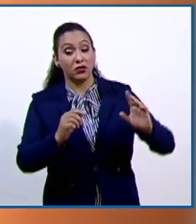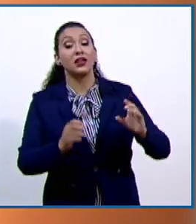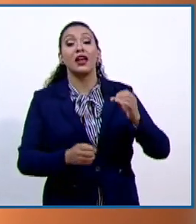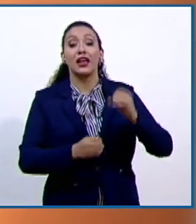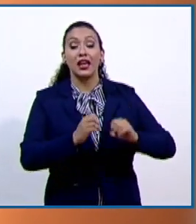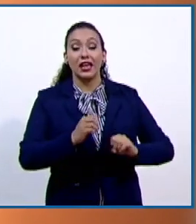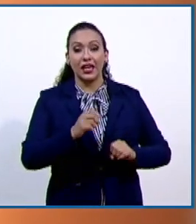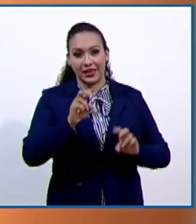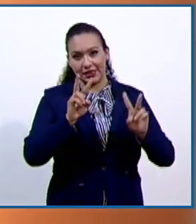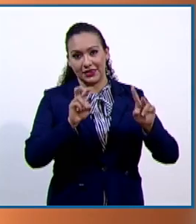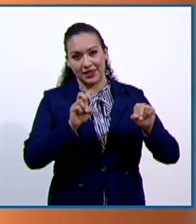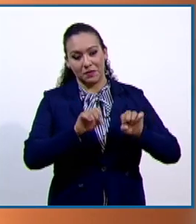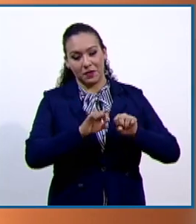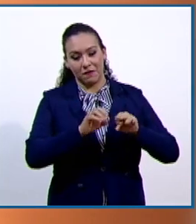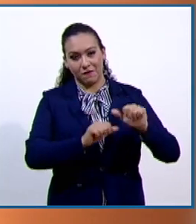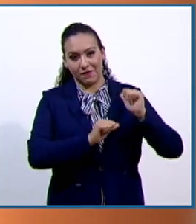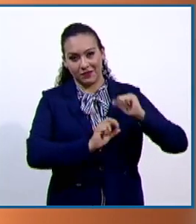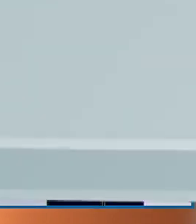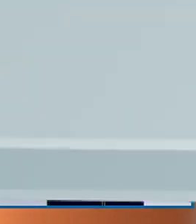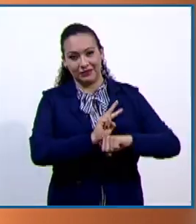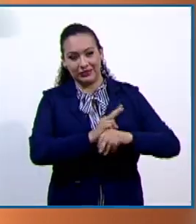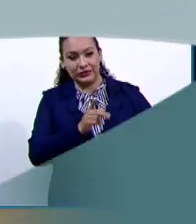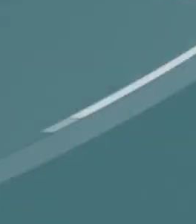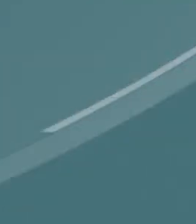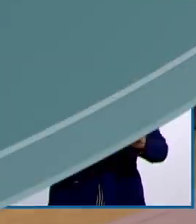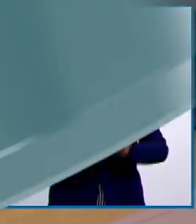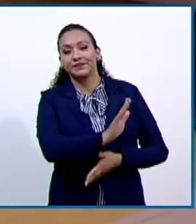el electoral, sin duda alguna.